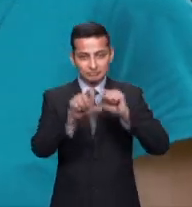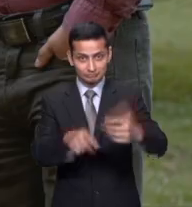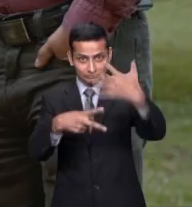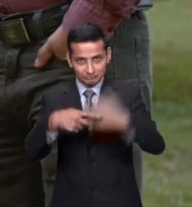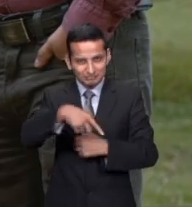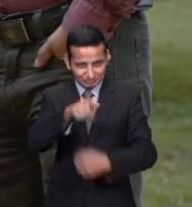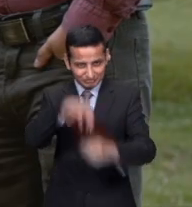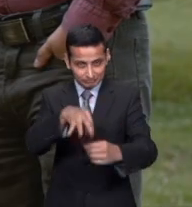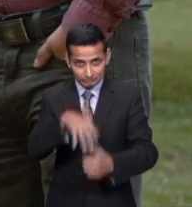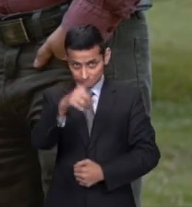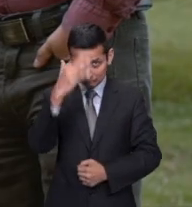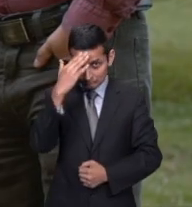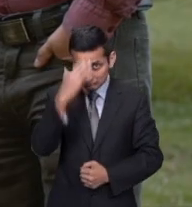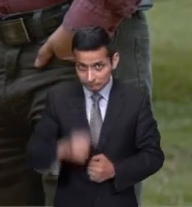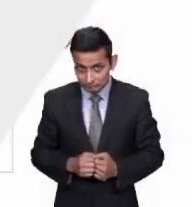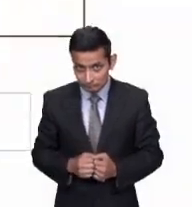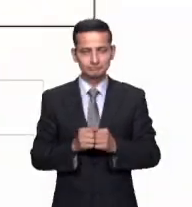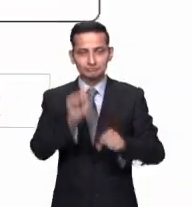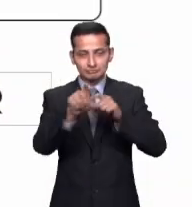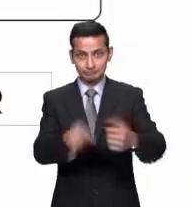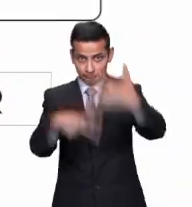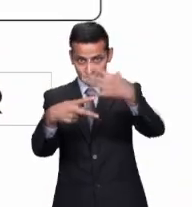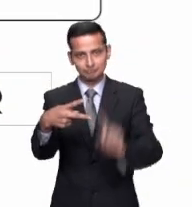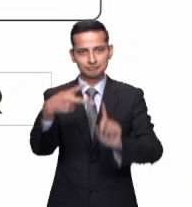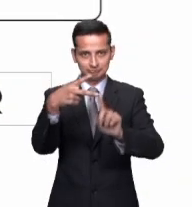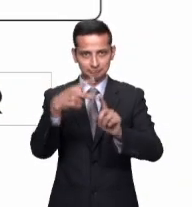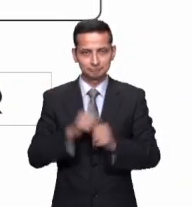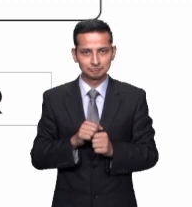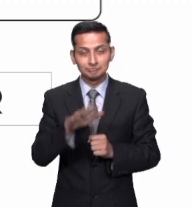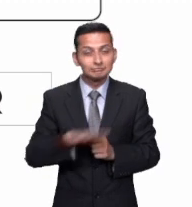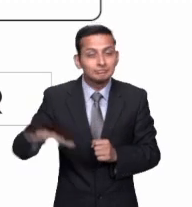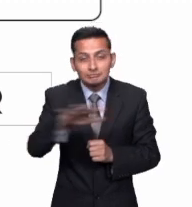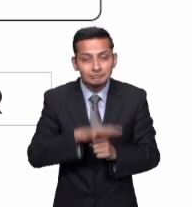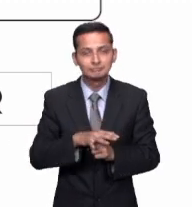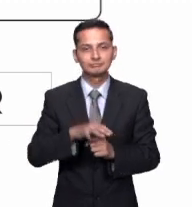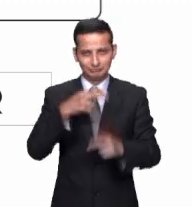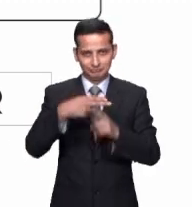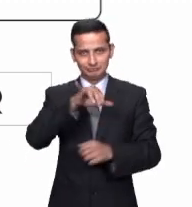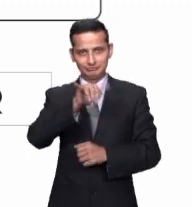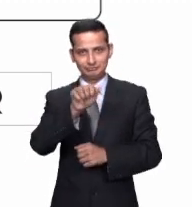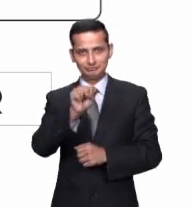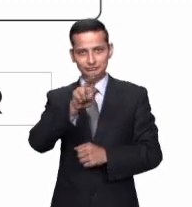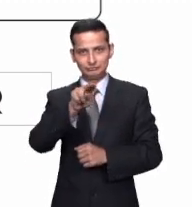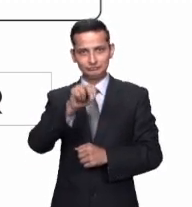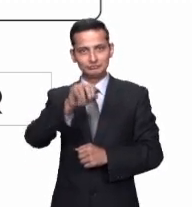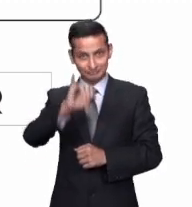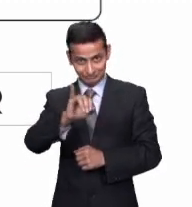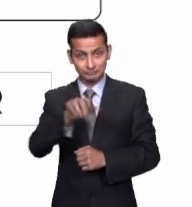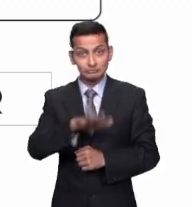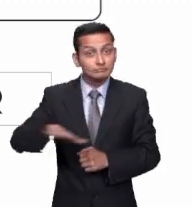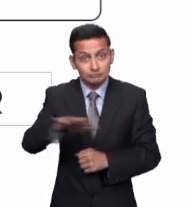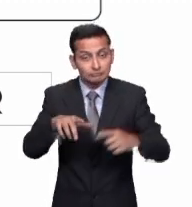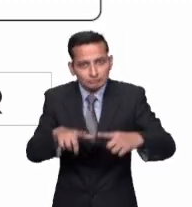¿Conocen el contenido de las preguntas del referéndum y consulta popular? Consulta popular pregunta 2. ¿Está usted de acuerdo en incrementar la zona intangible